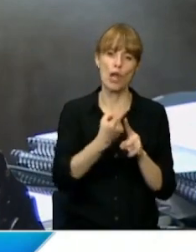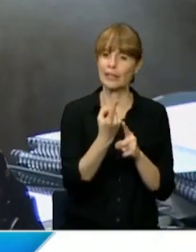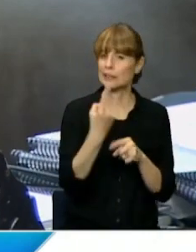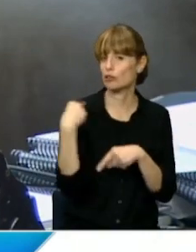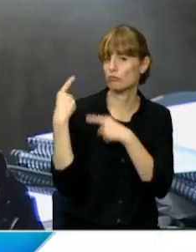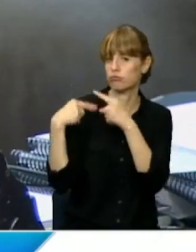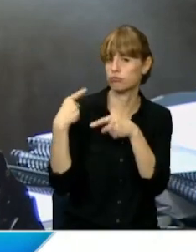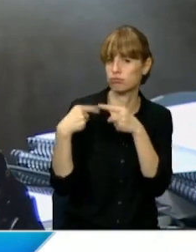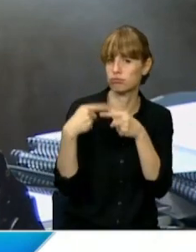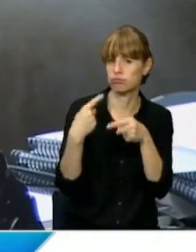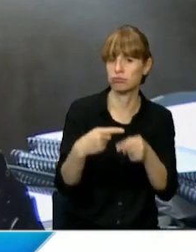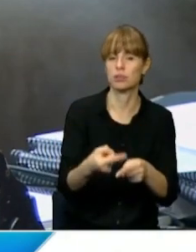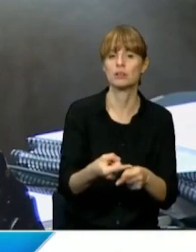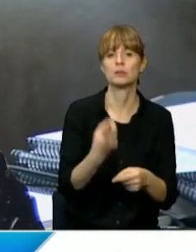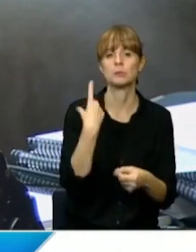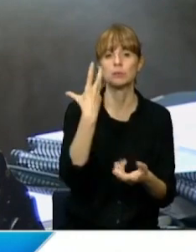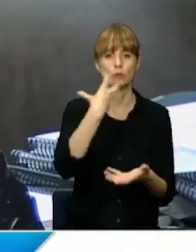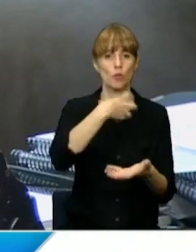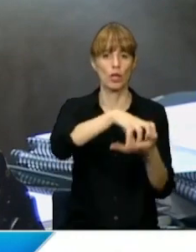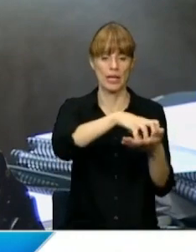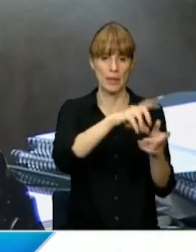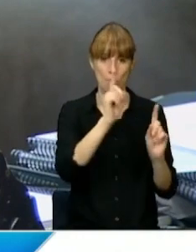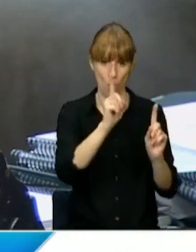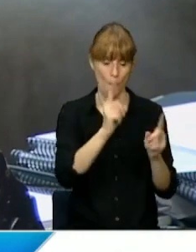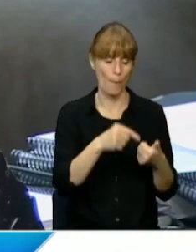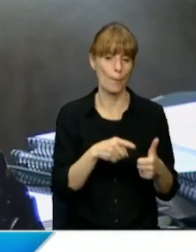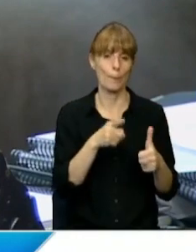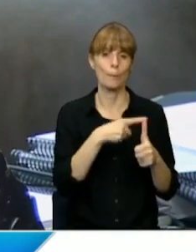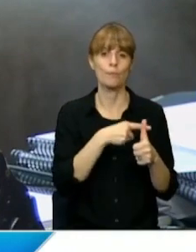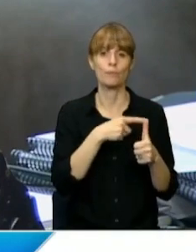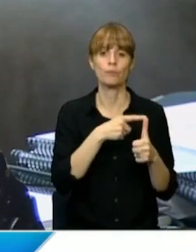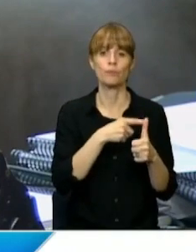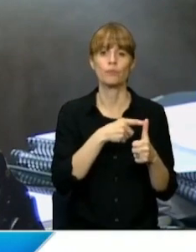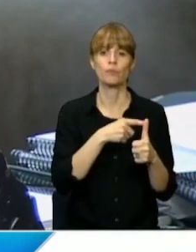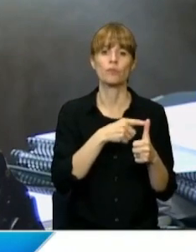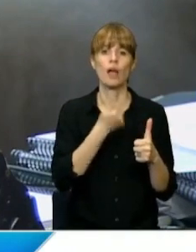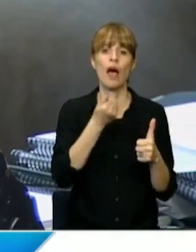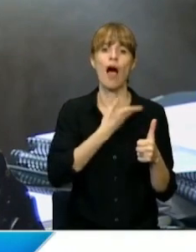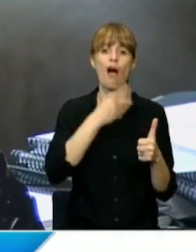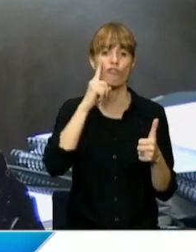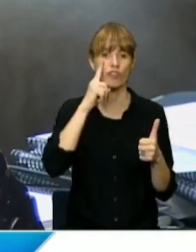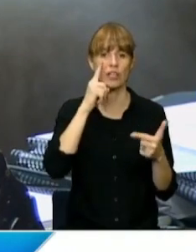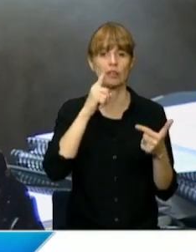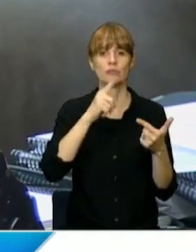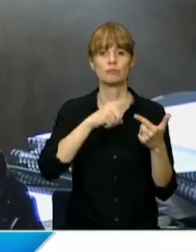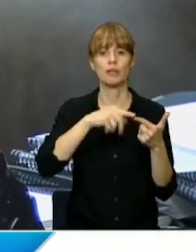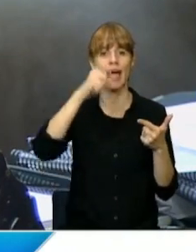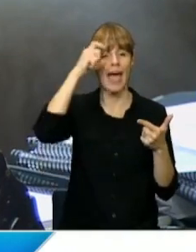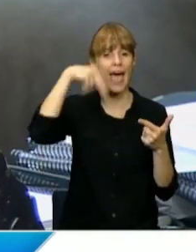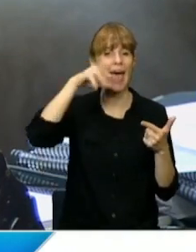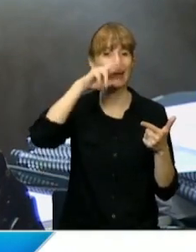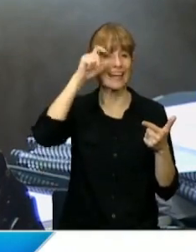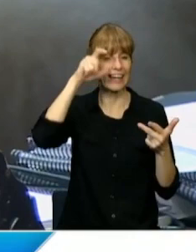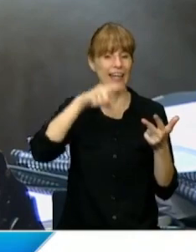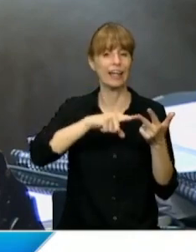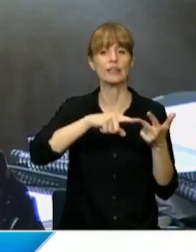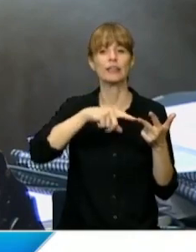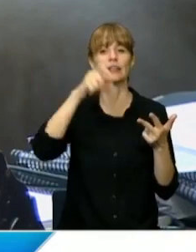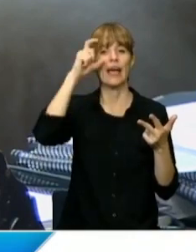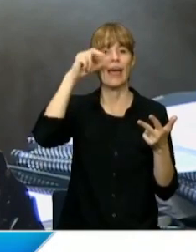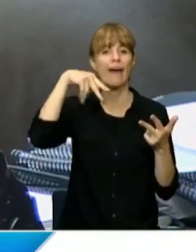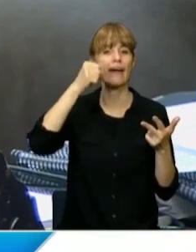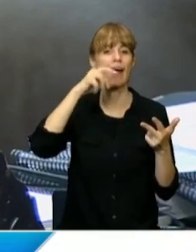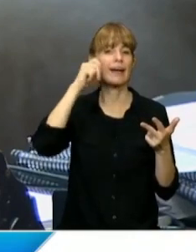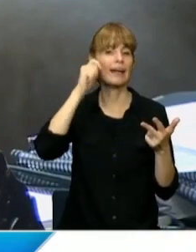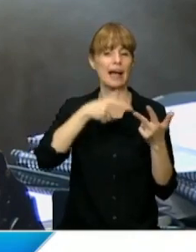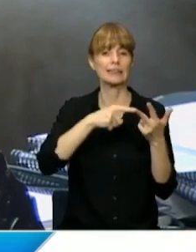a nombrar todos los organismos que están intervenidos. AFI, intervenido hace 4 años. ENRE, intervenido hace 4 años. ENERGAS, intervenido hace